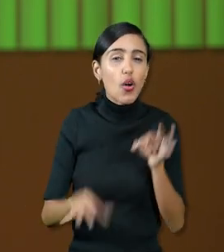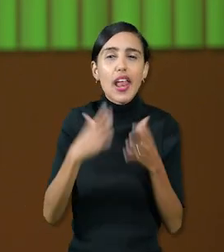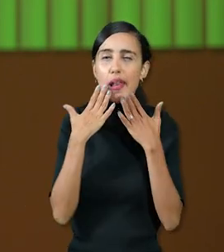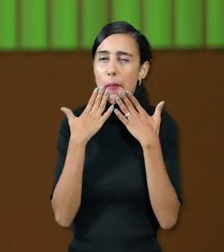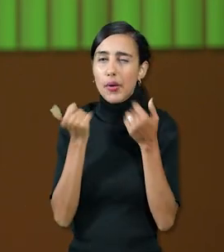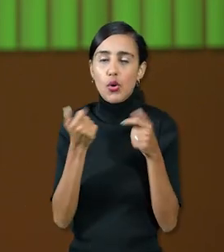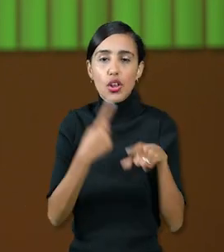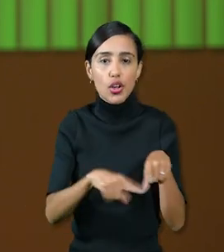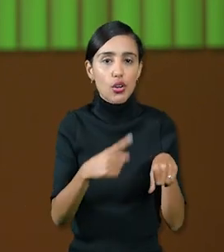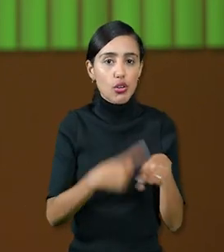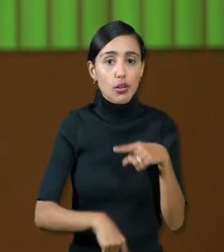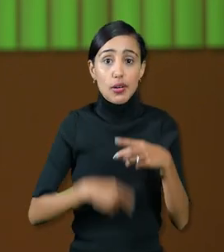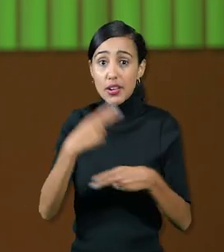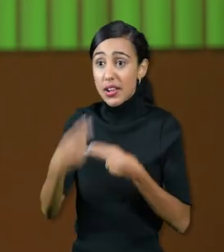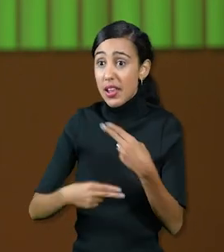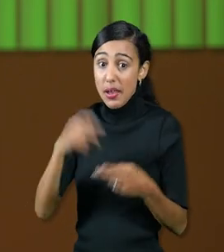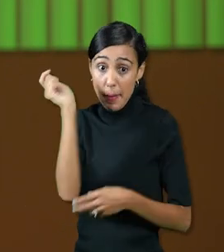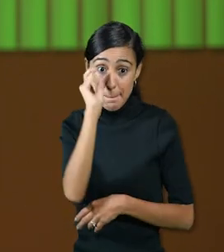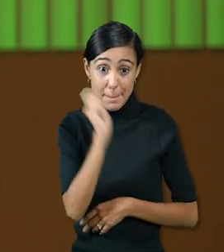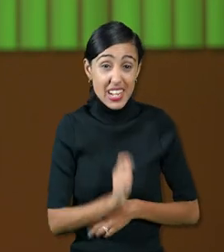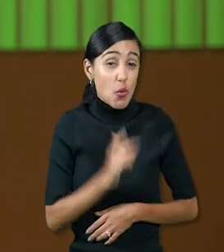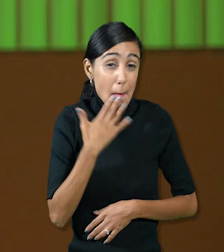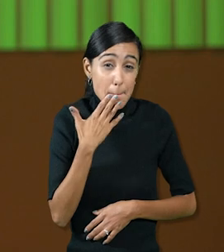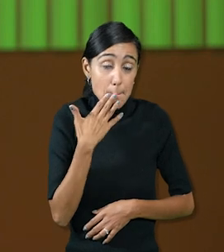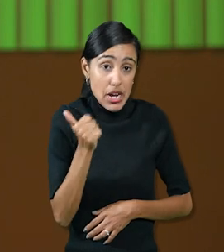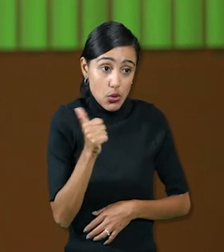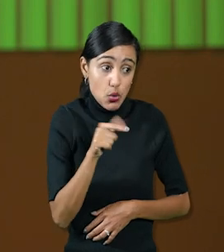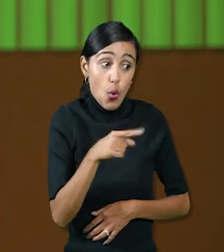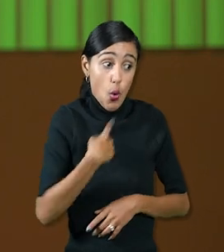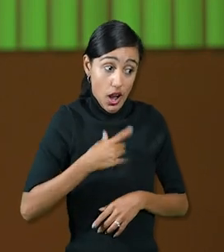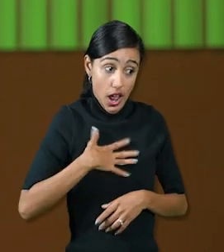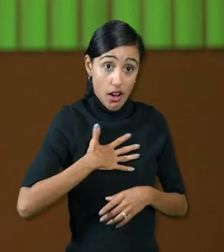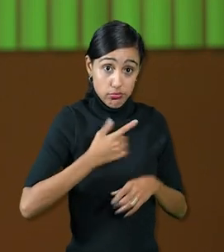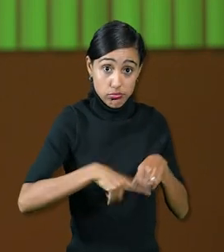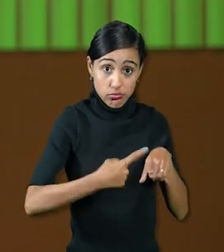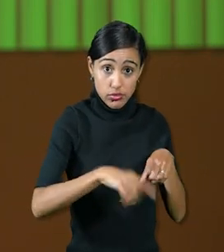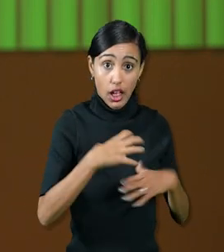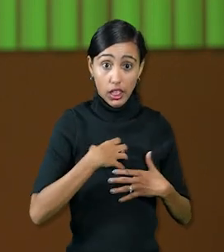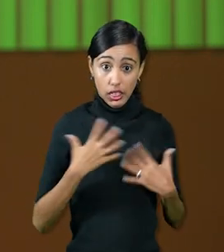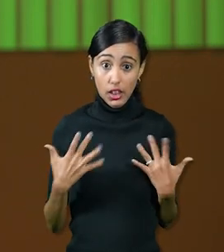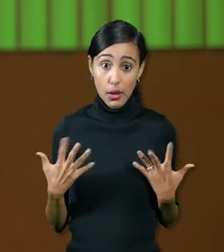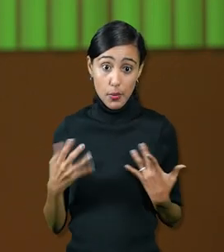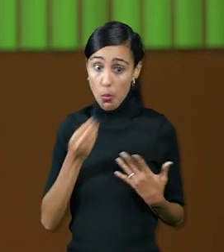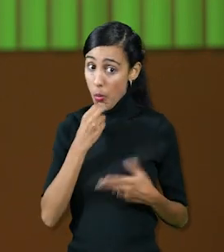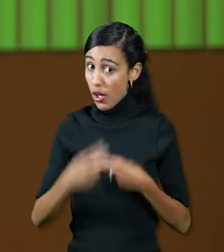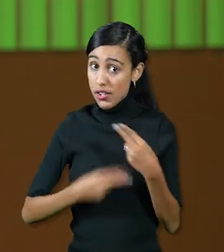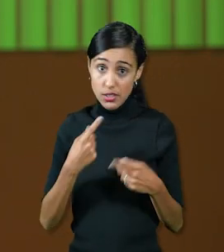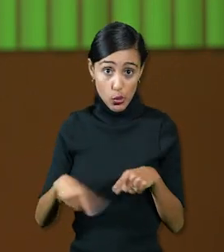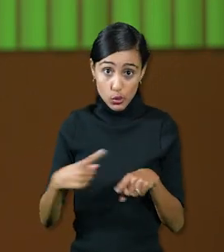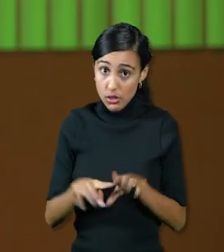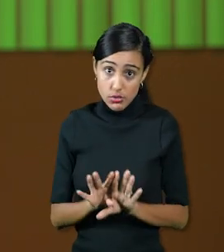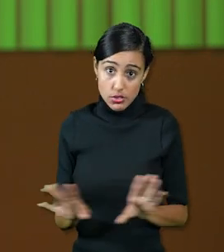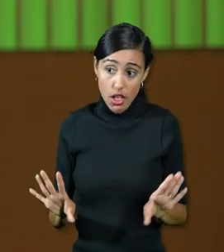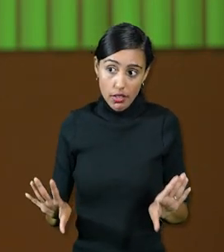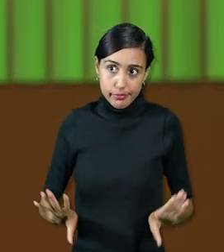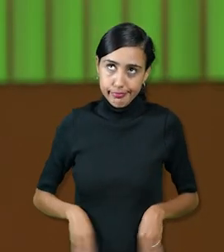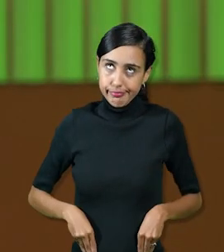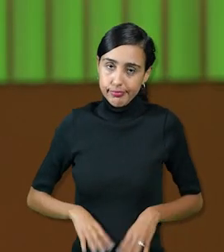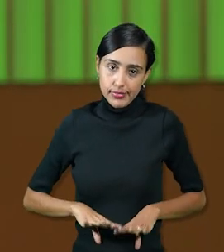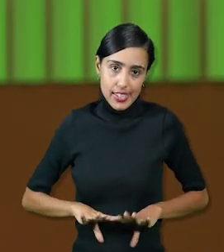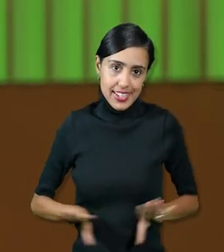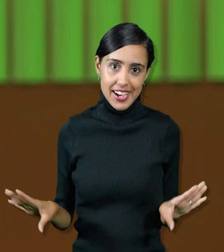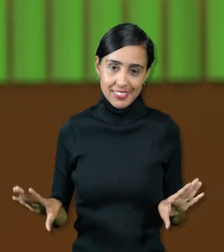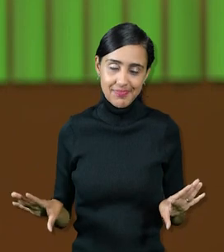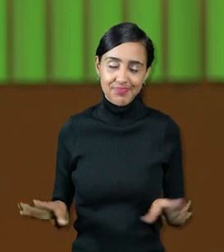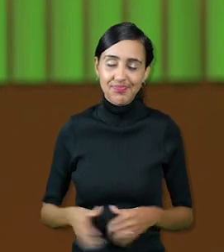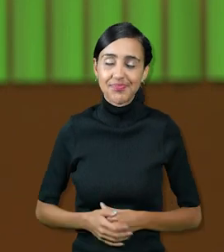tomas y tratar de hacer la mejor película posible de lo que tienes ya en mano y que no se puede hacer otra cosa ya que asumirlo. Bueno, y